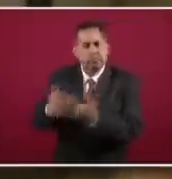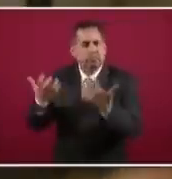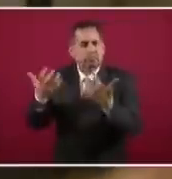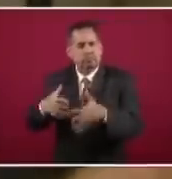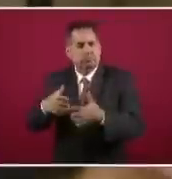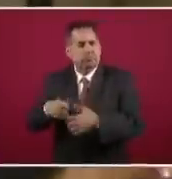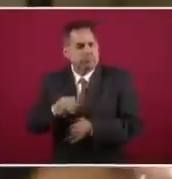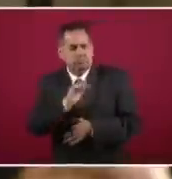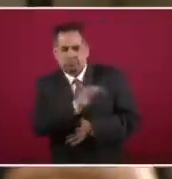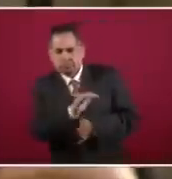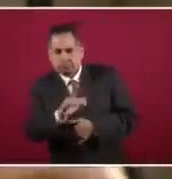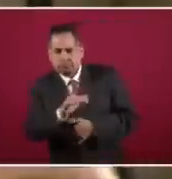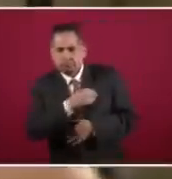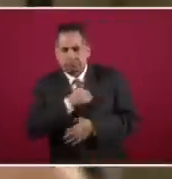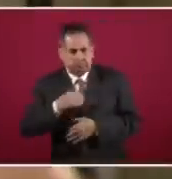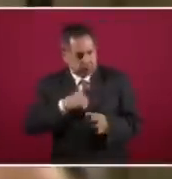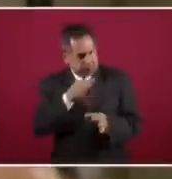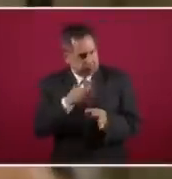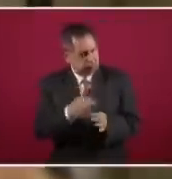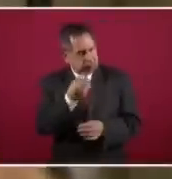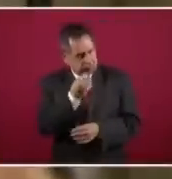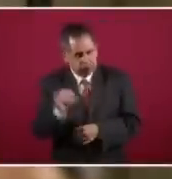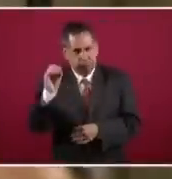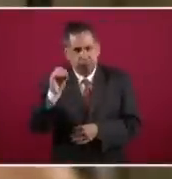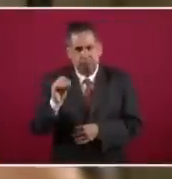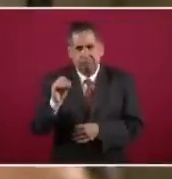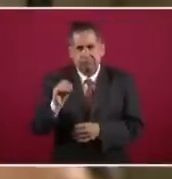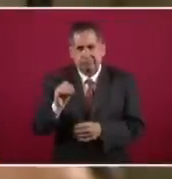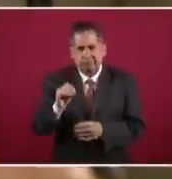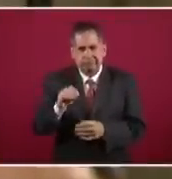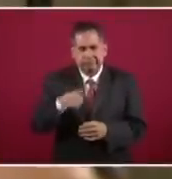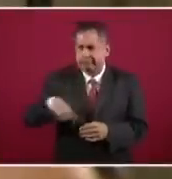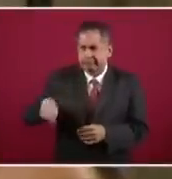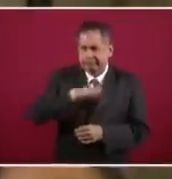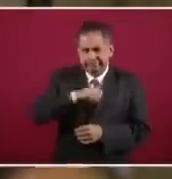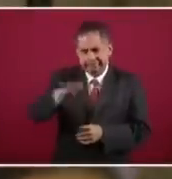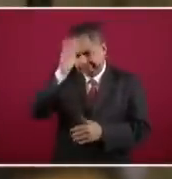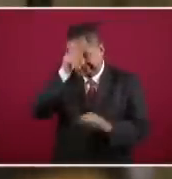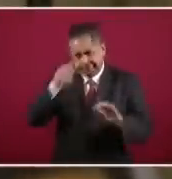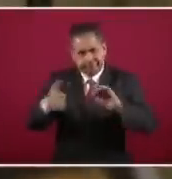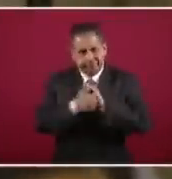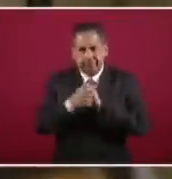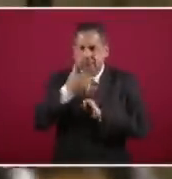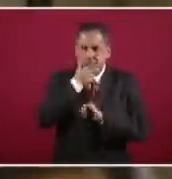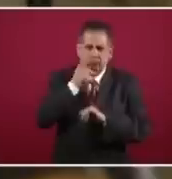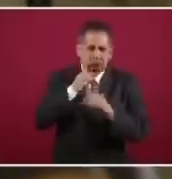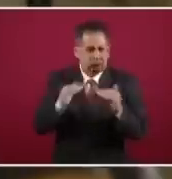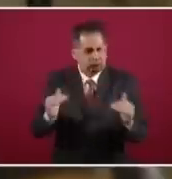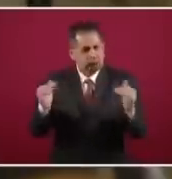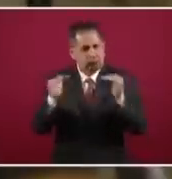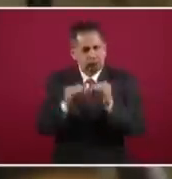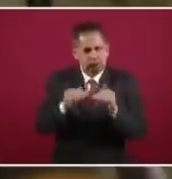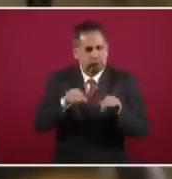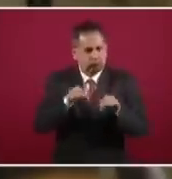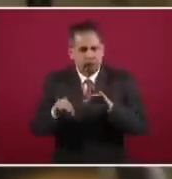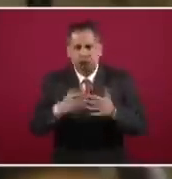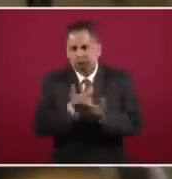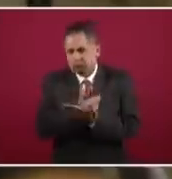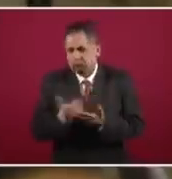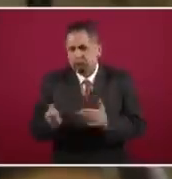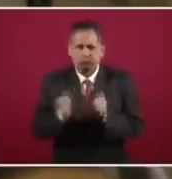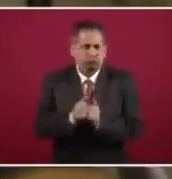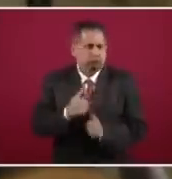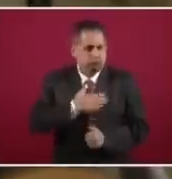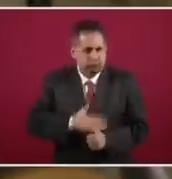empresas cumplan estos, valga la redundancia, este acuerdo de igualdad en sus plantillas laborales, en salarios